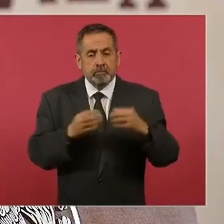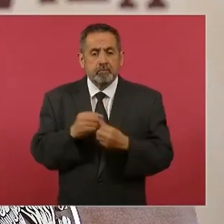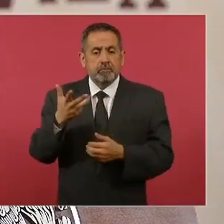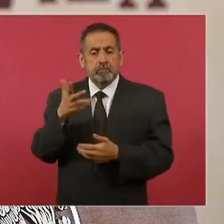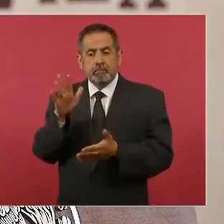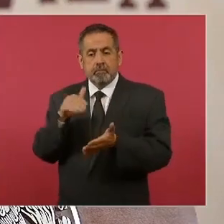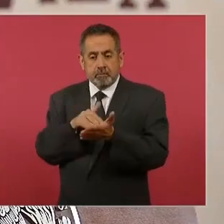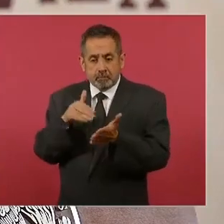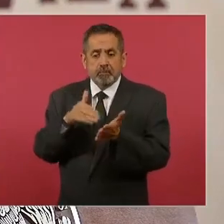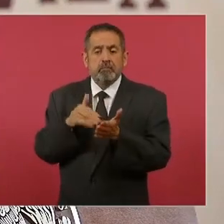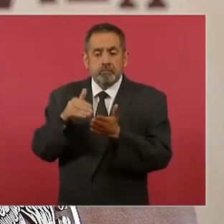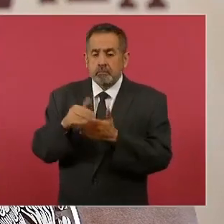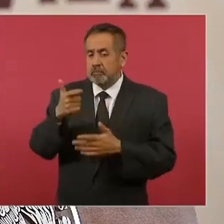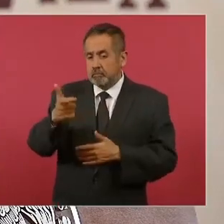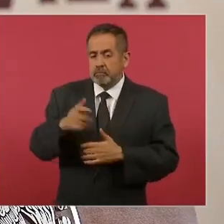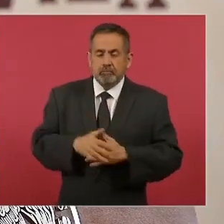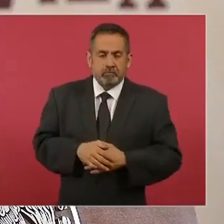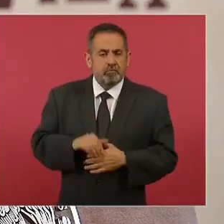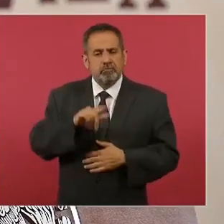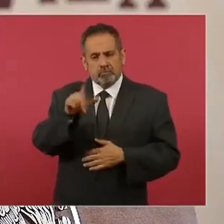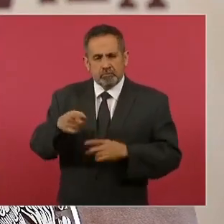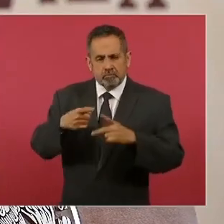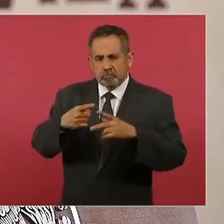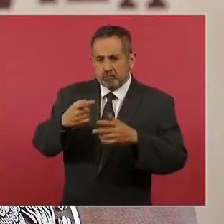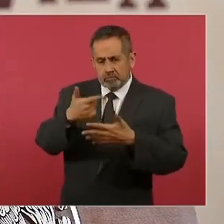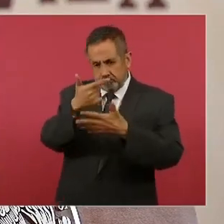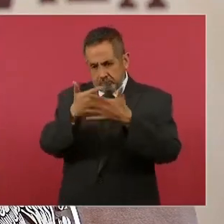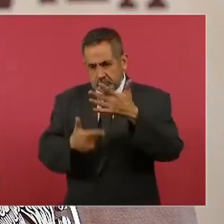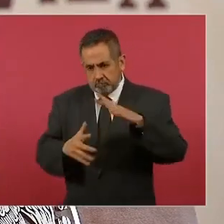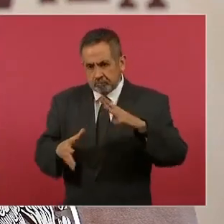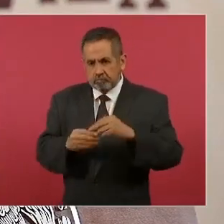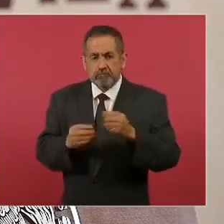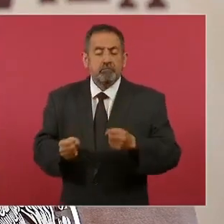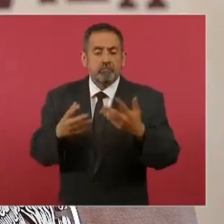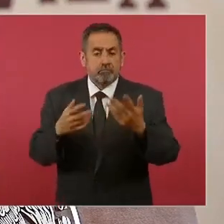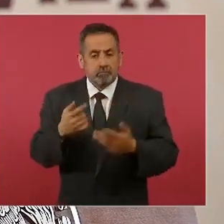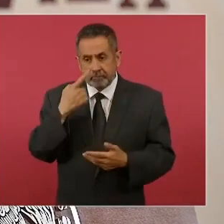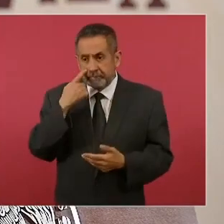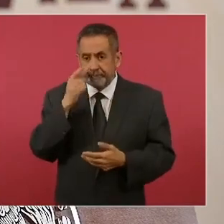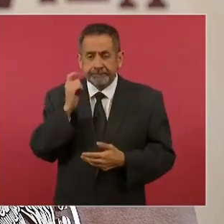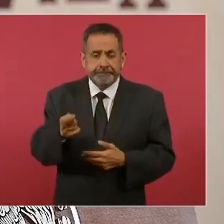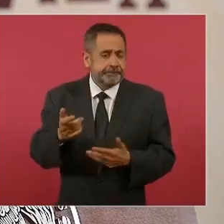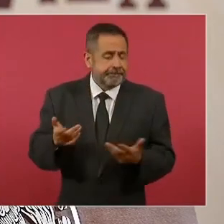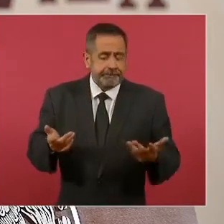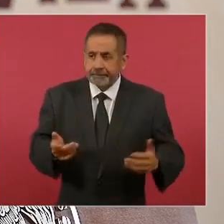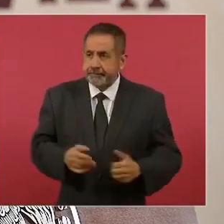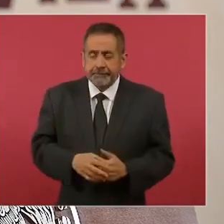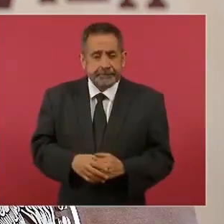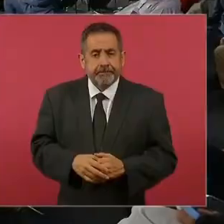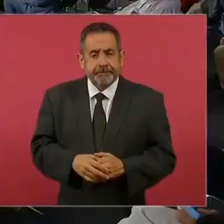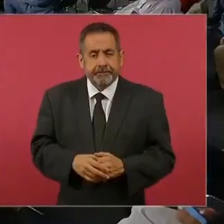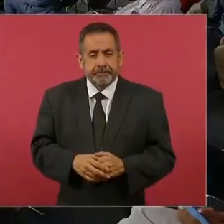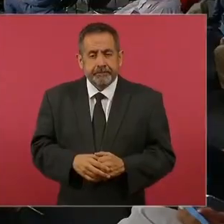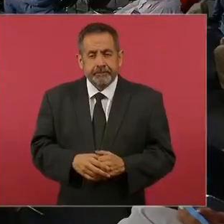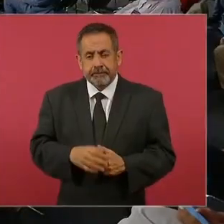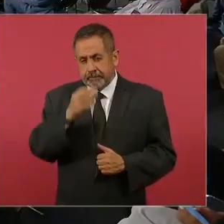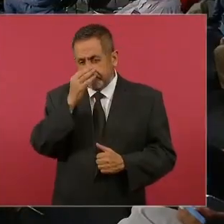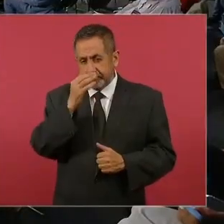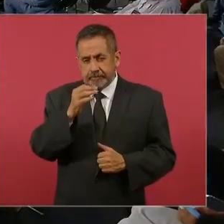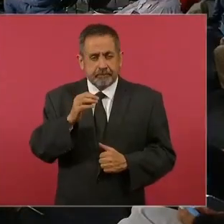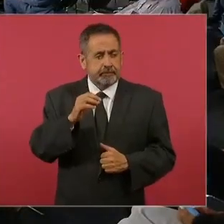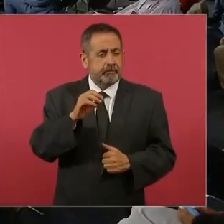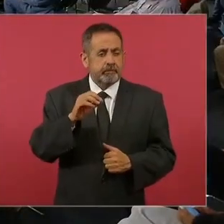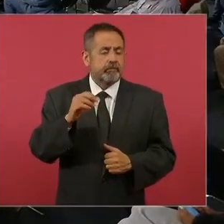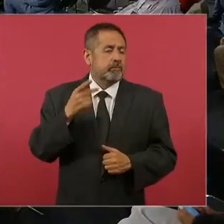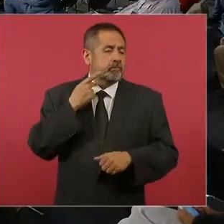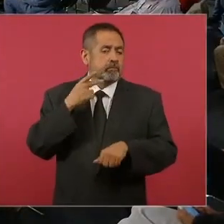10,000 millones de pesos. Más adelante podríamos darles el inventario total, porque estamos hablando que tan solo la Procuraduría